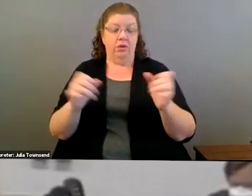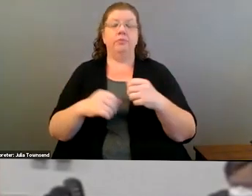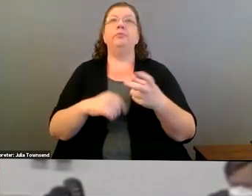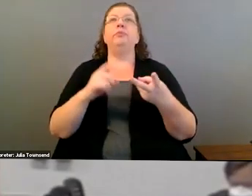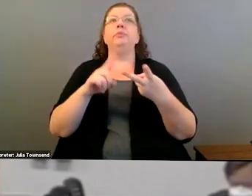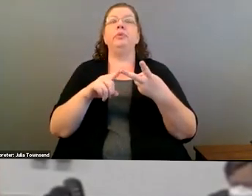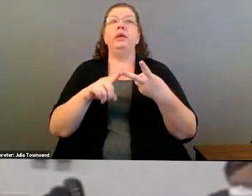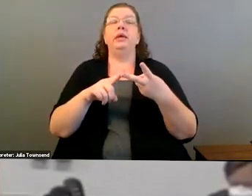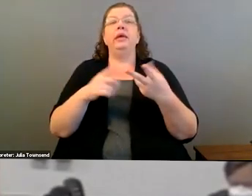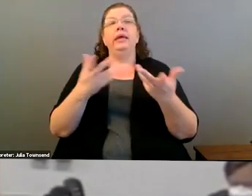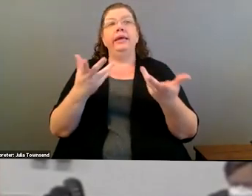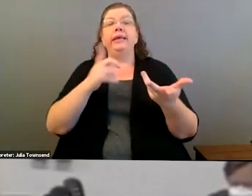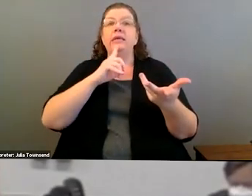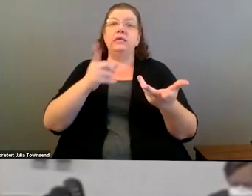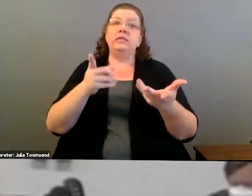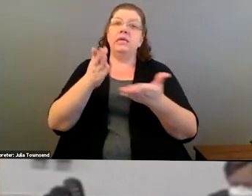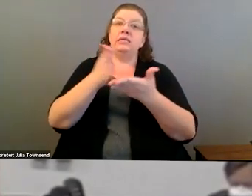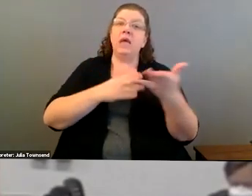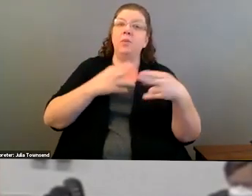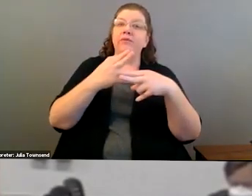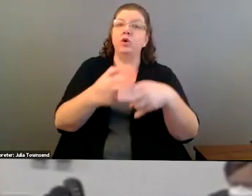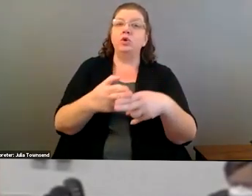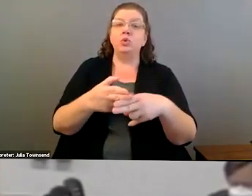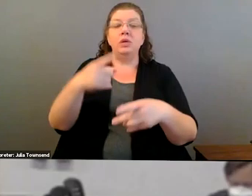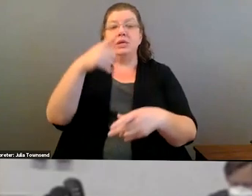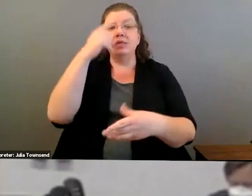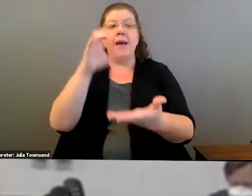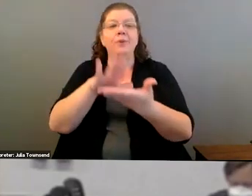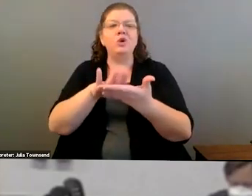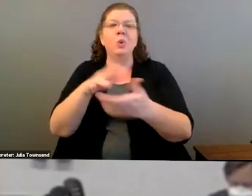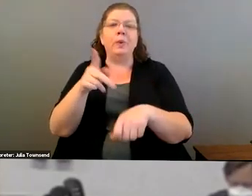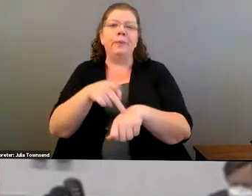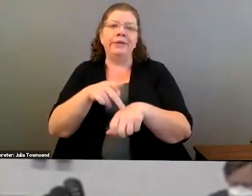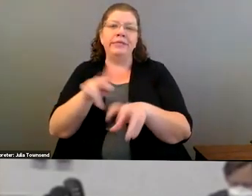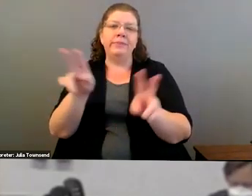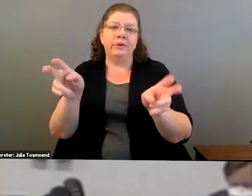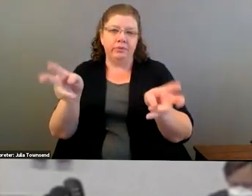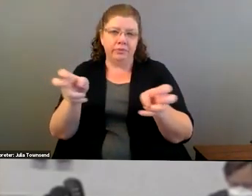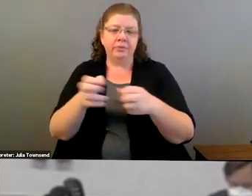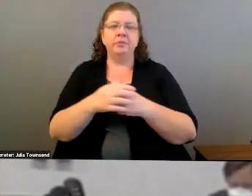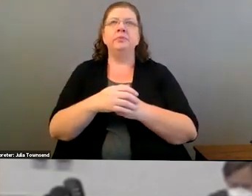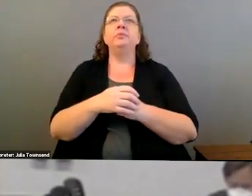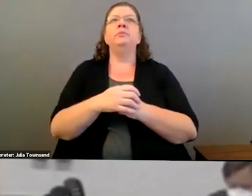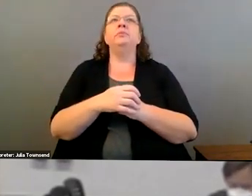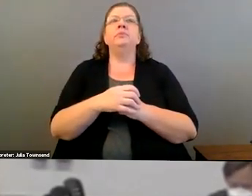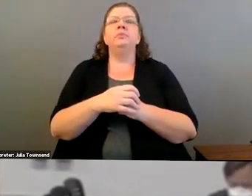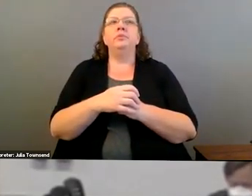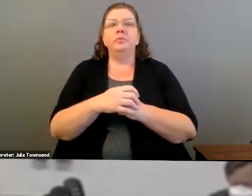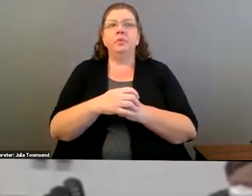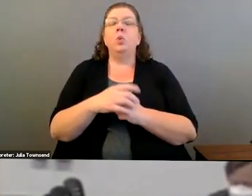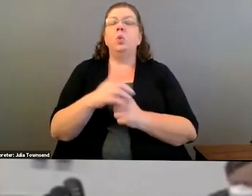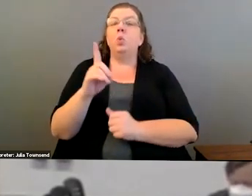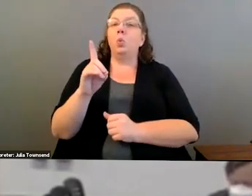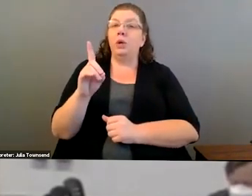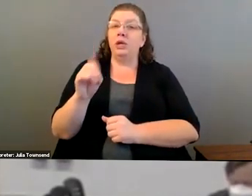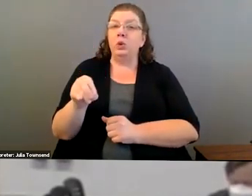y es lo que algunos se refieren como el director de la escuela de verano y nosotros